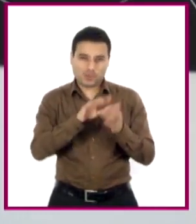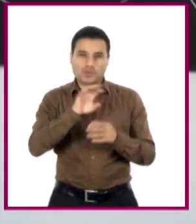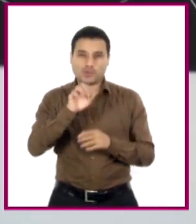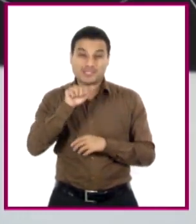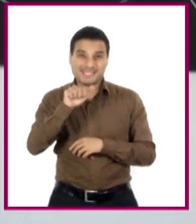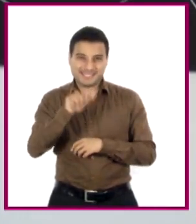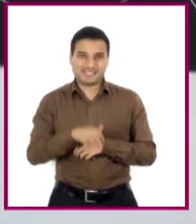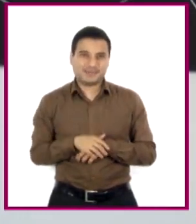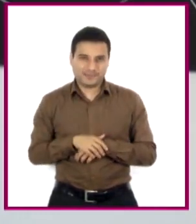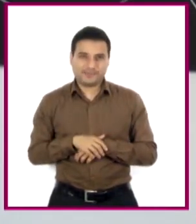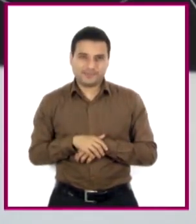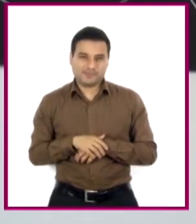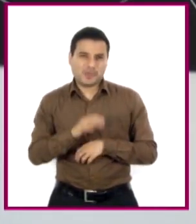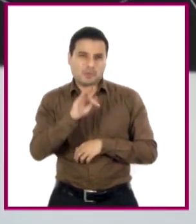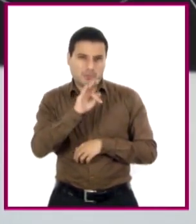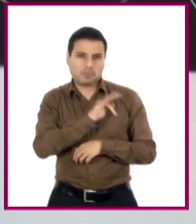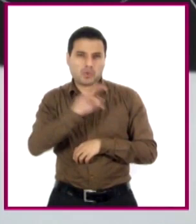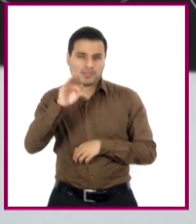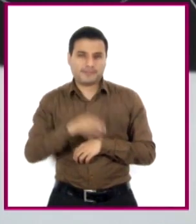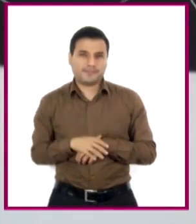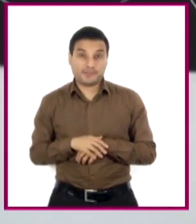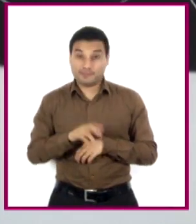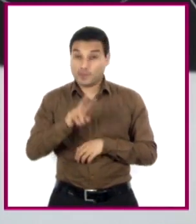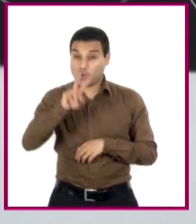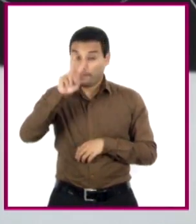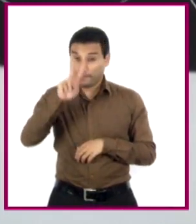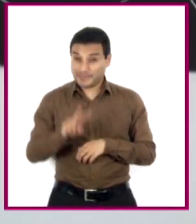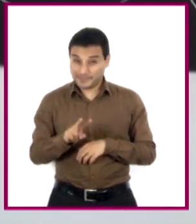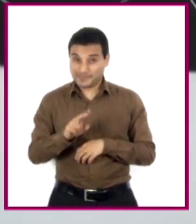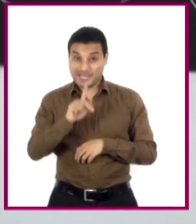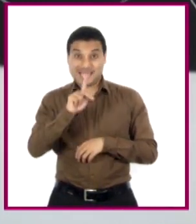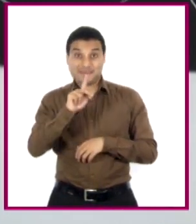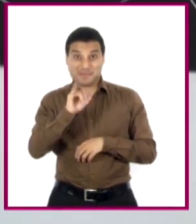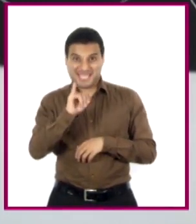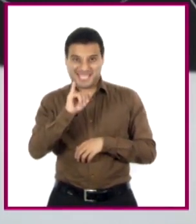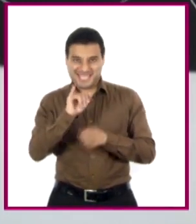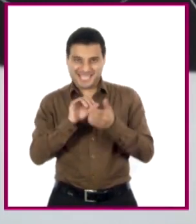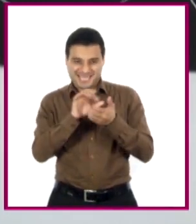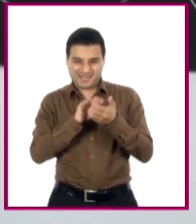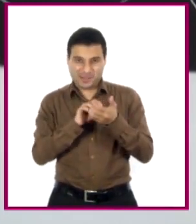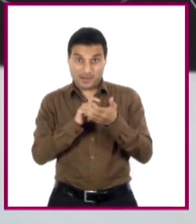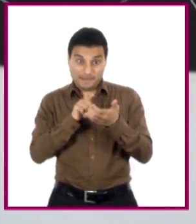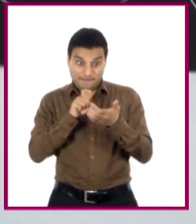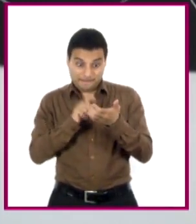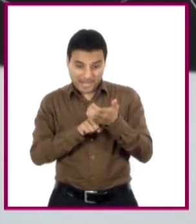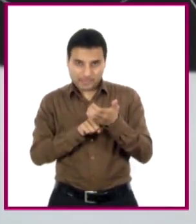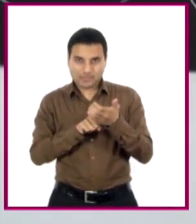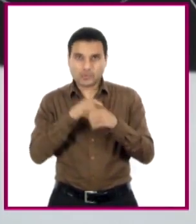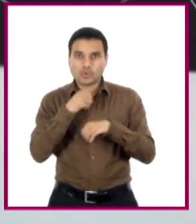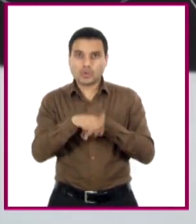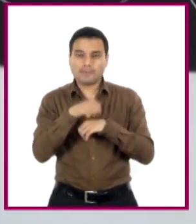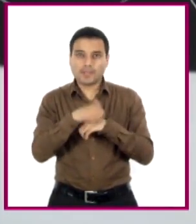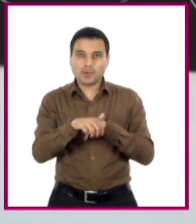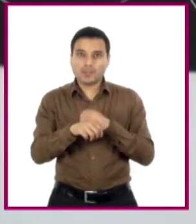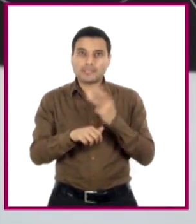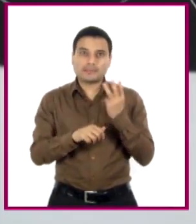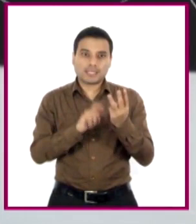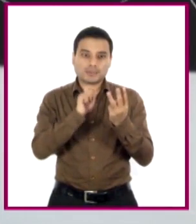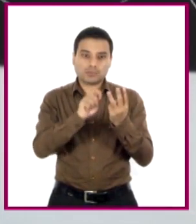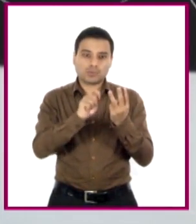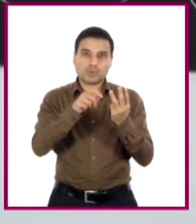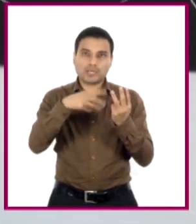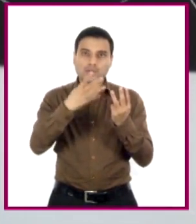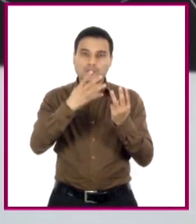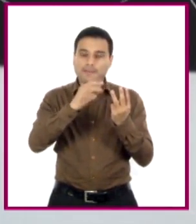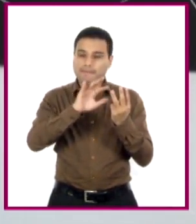3.1416 diez milésimos. Pero al presionar el símbolo en una calculadora, nos mostraría tantos dígitos que quepan